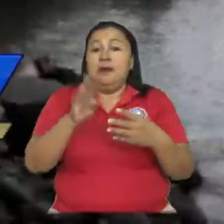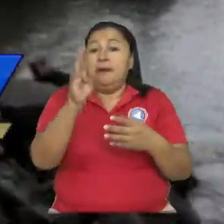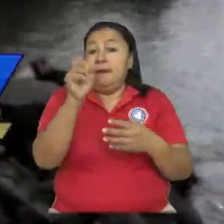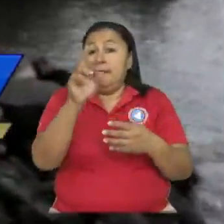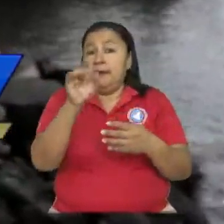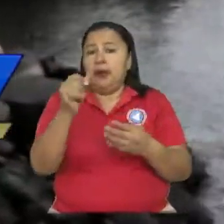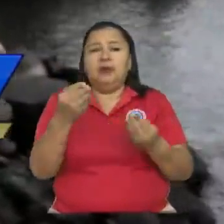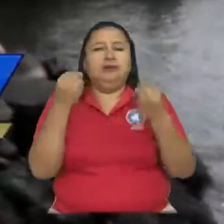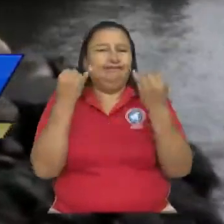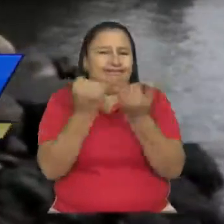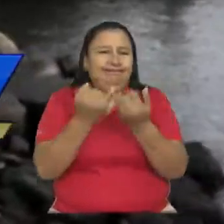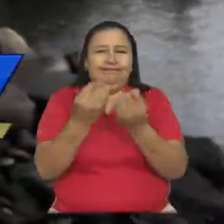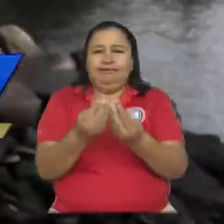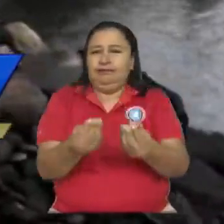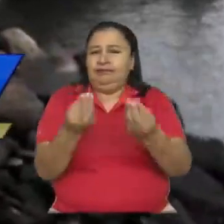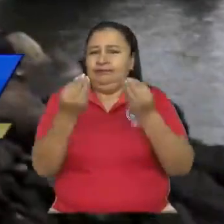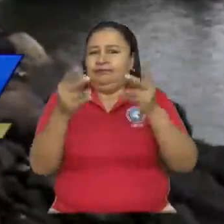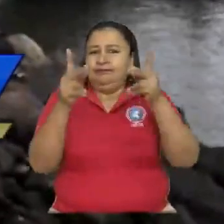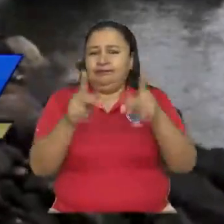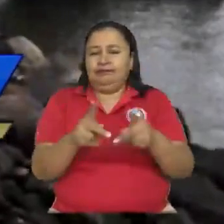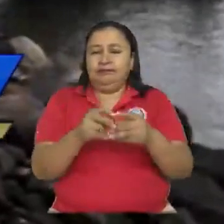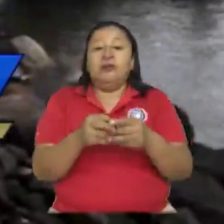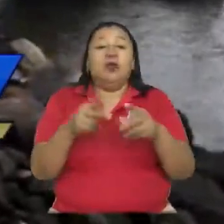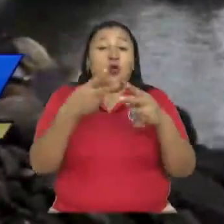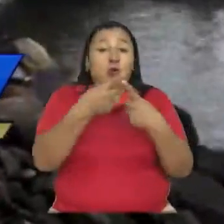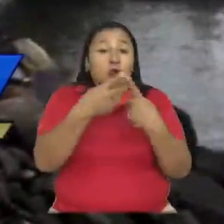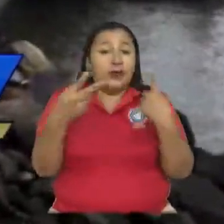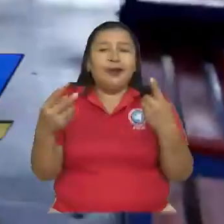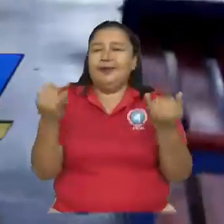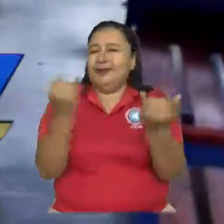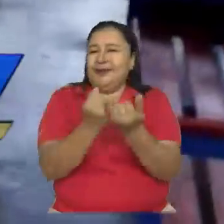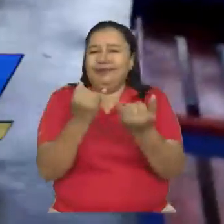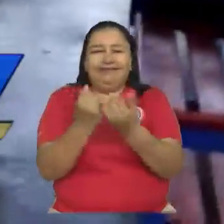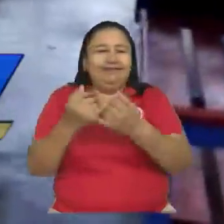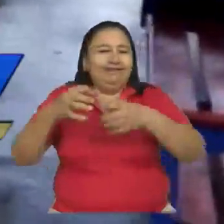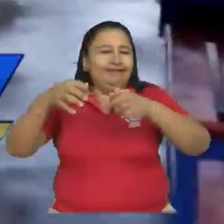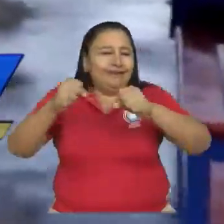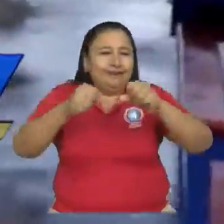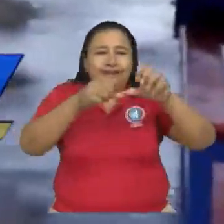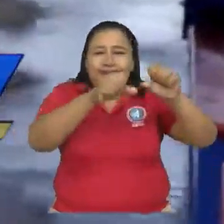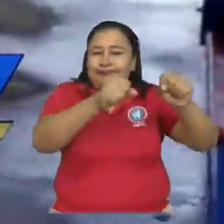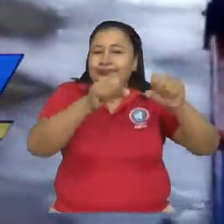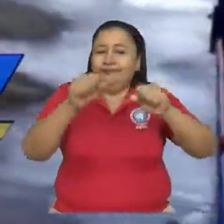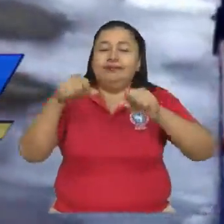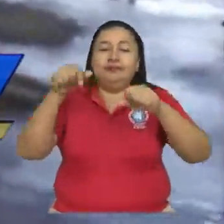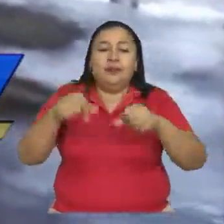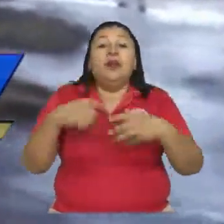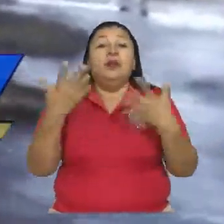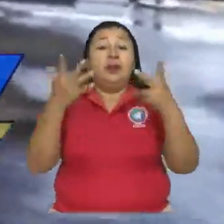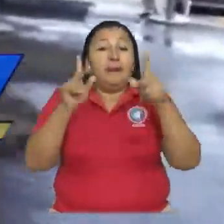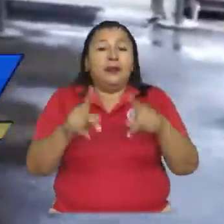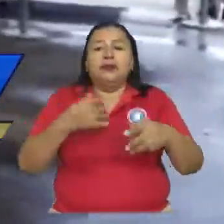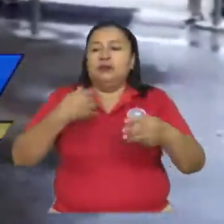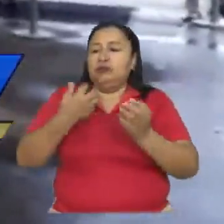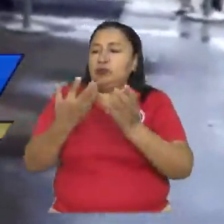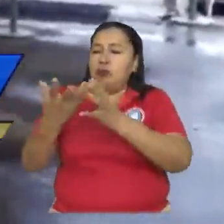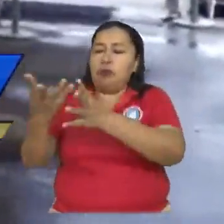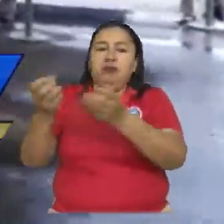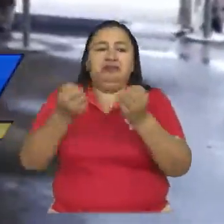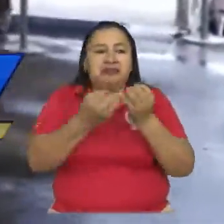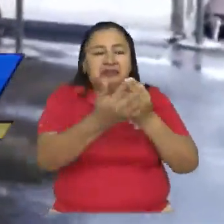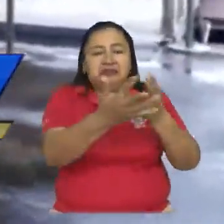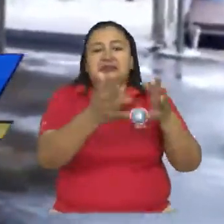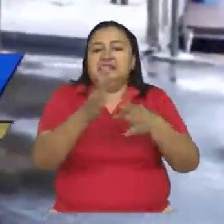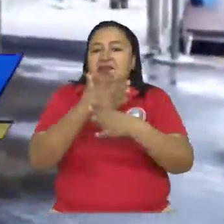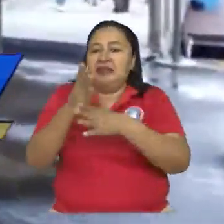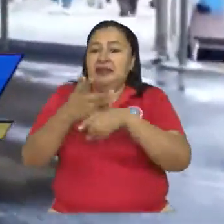repletos. Una muy buena ocupación hotelera en todo el territorio nacional y esa movilización y disfrute de la familia de